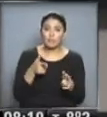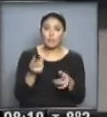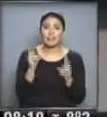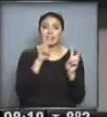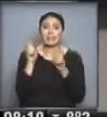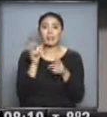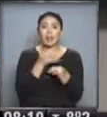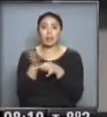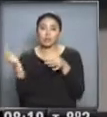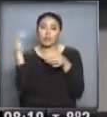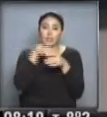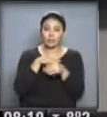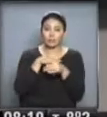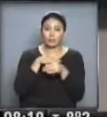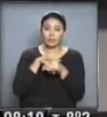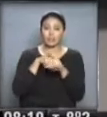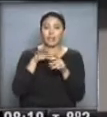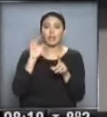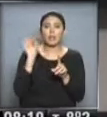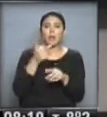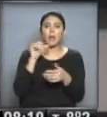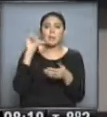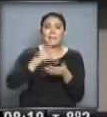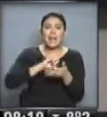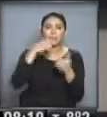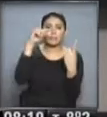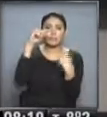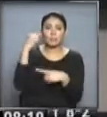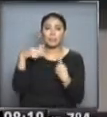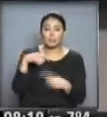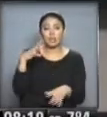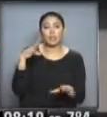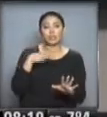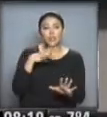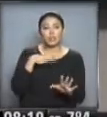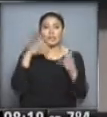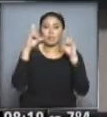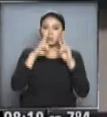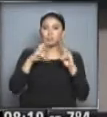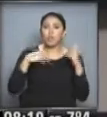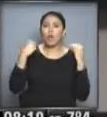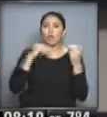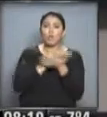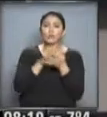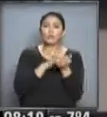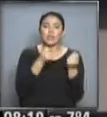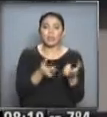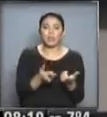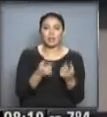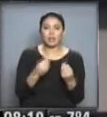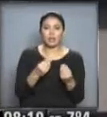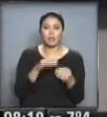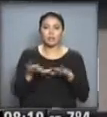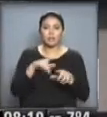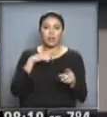temas de educación no resueltos en muchos países que todavía se están estudiando cómo llevarlos a cabo por todo lo que ha cambiado